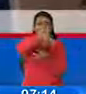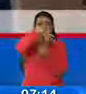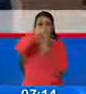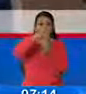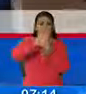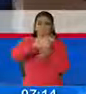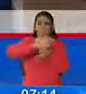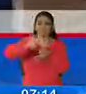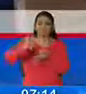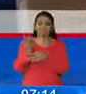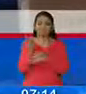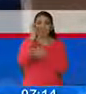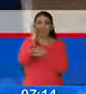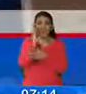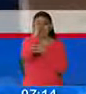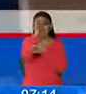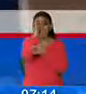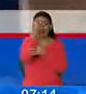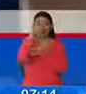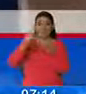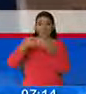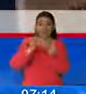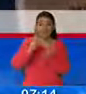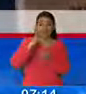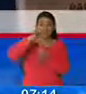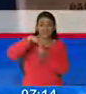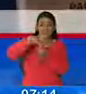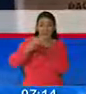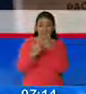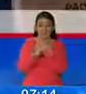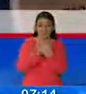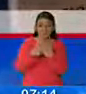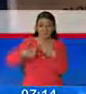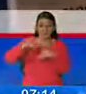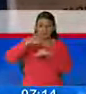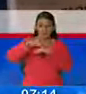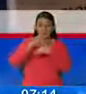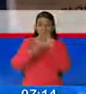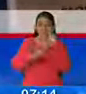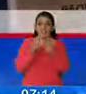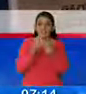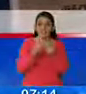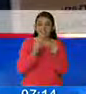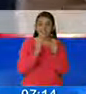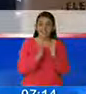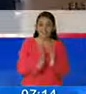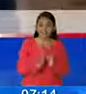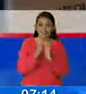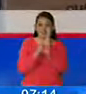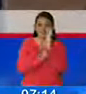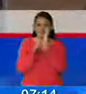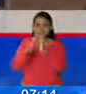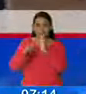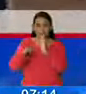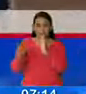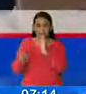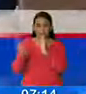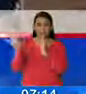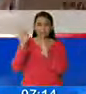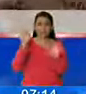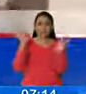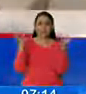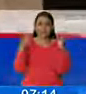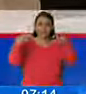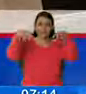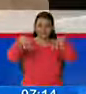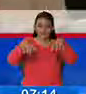Este domingo 19 de febrero, para las votaciones nacionales del nuevo presidente de la República, asambleístas y parlamentarios andinos lo hicieron